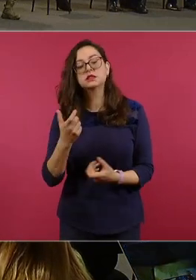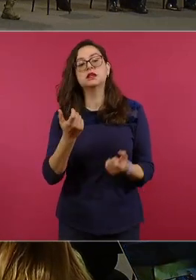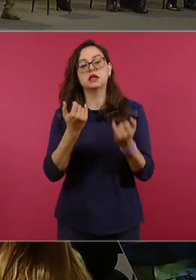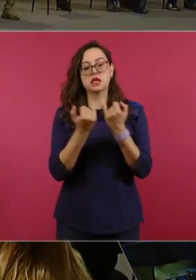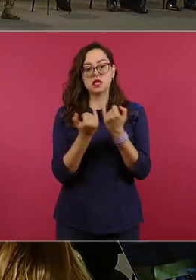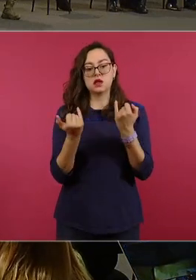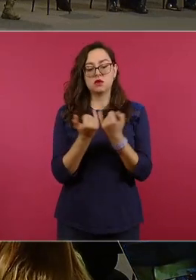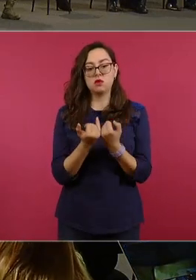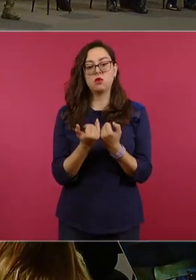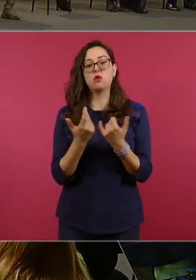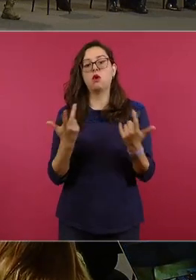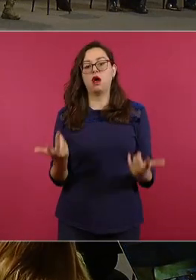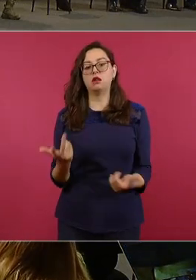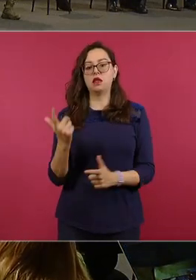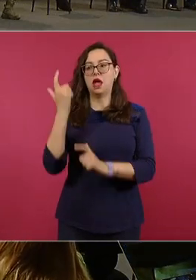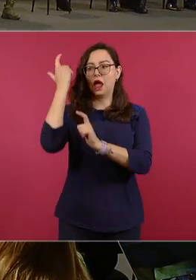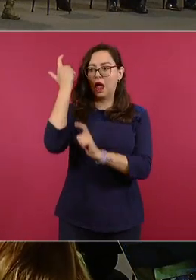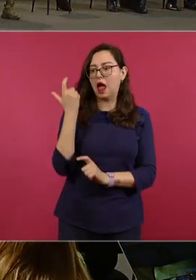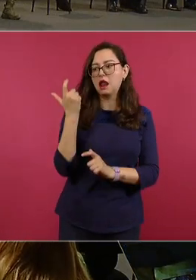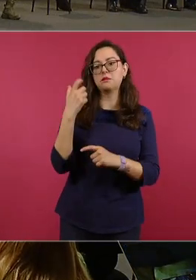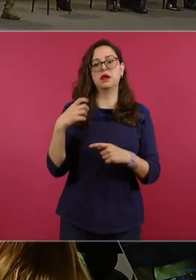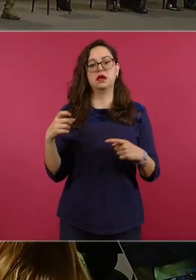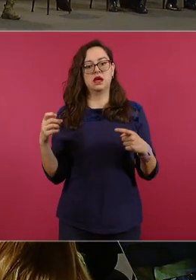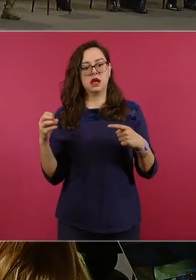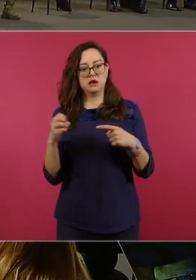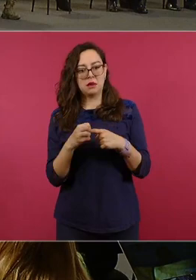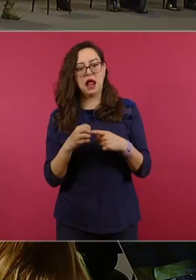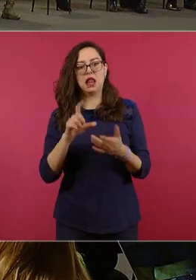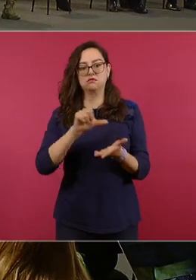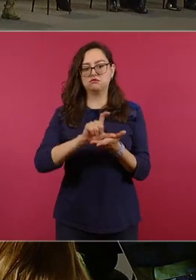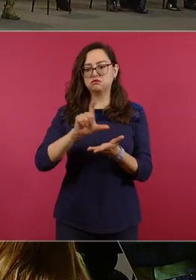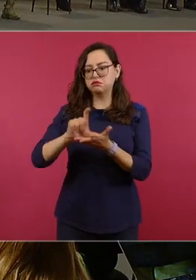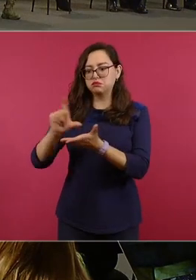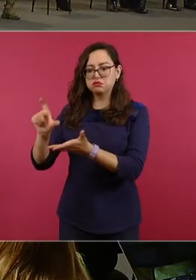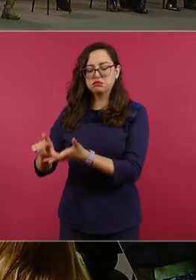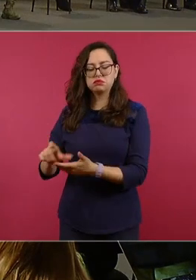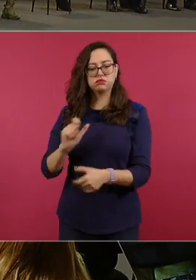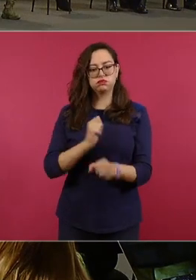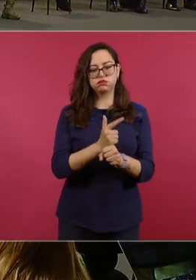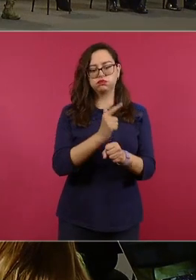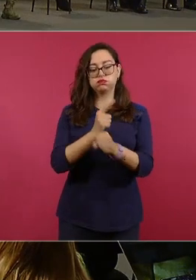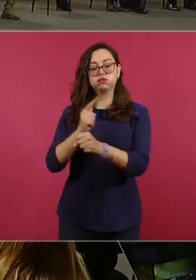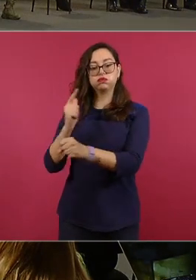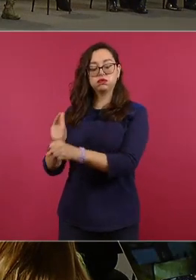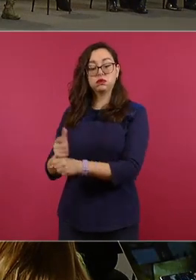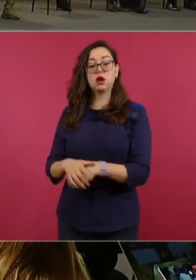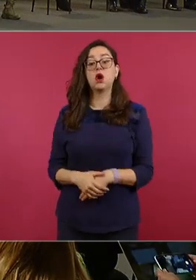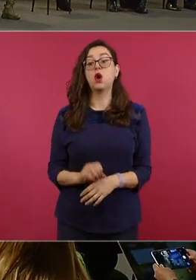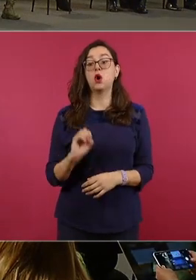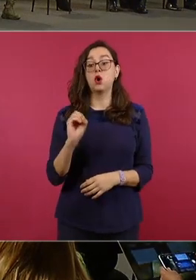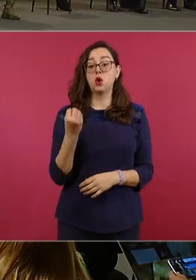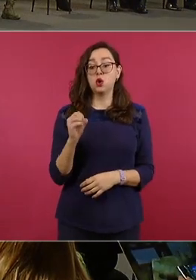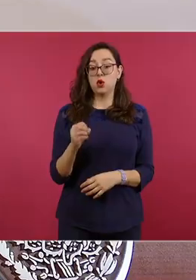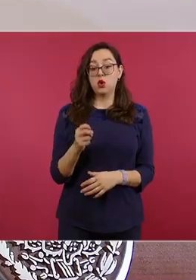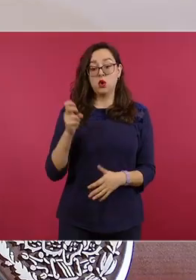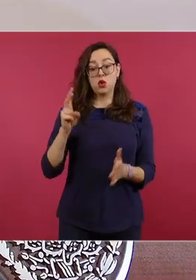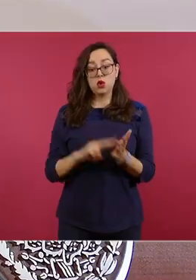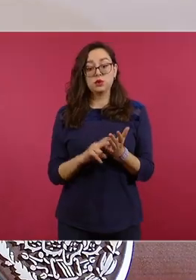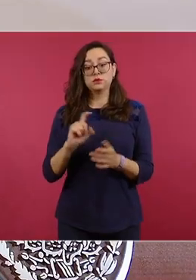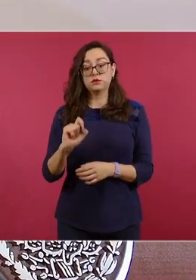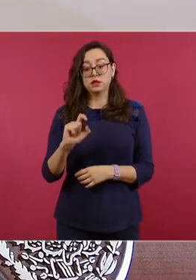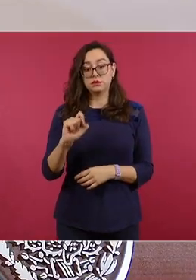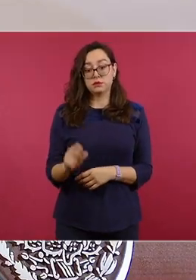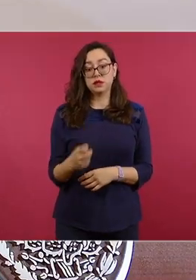11.471 municiones. La que sigue, por favor. En octubre de 2022, efectuamos